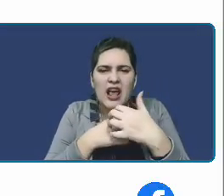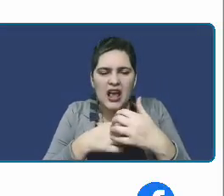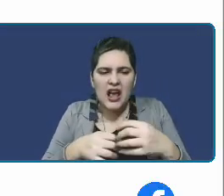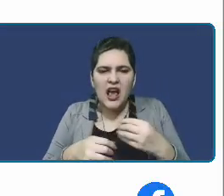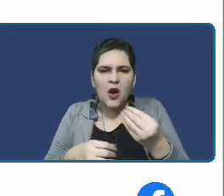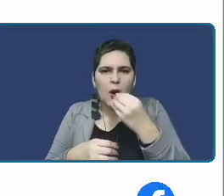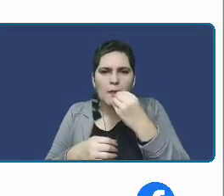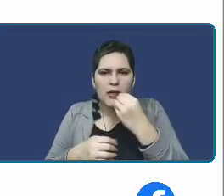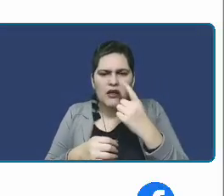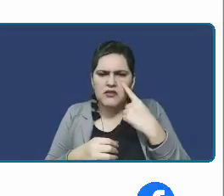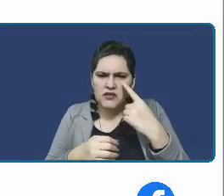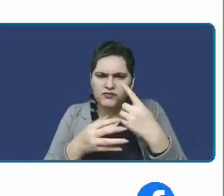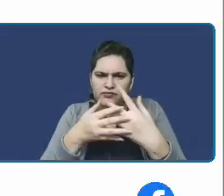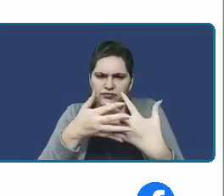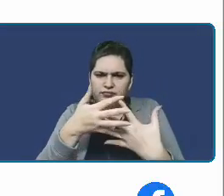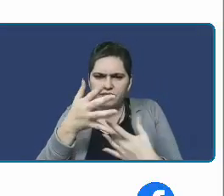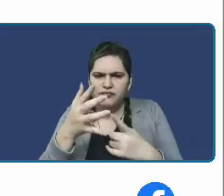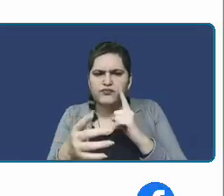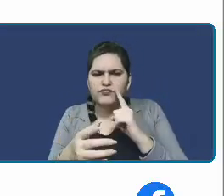muchos